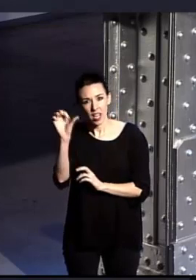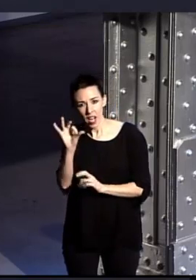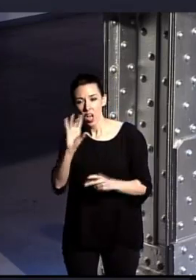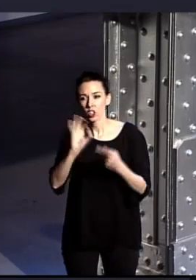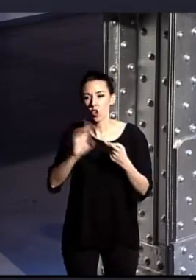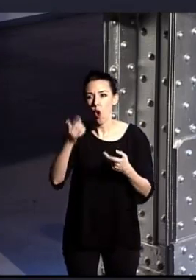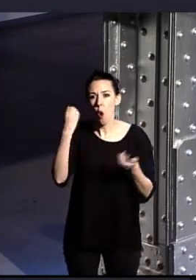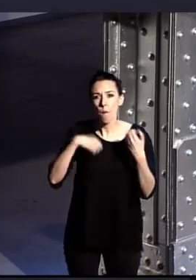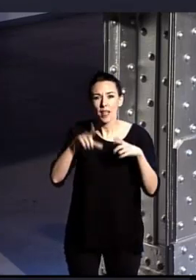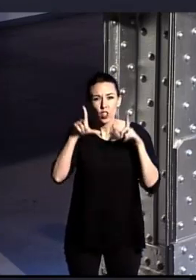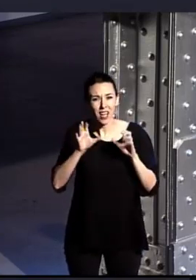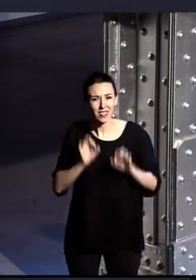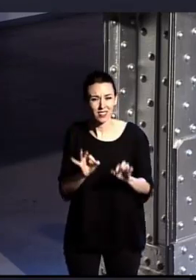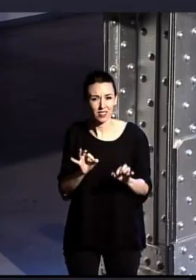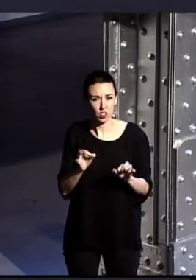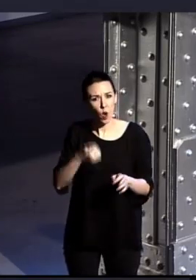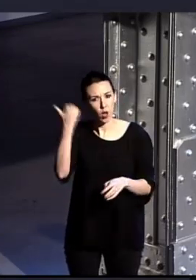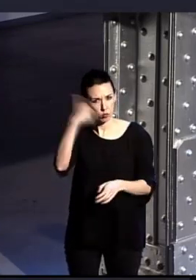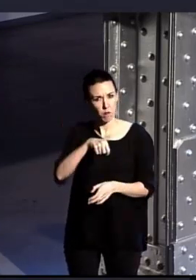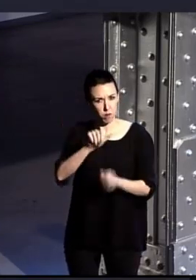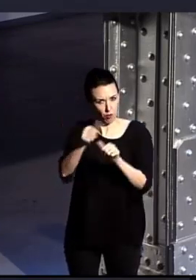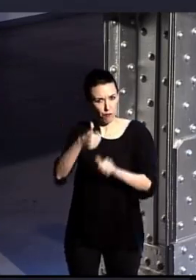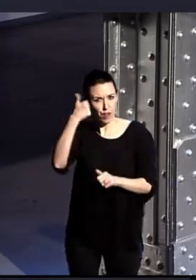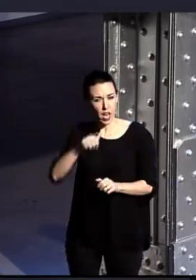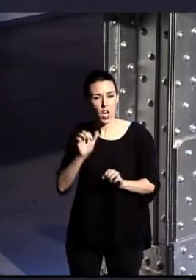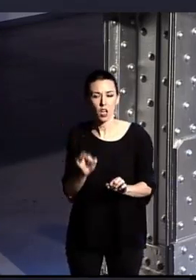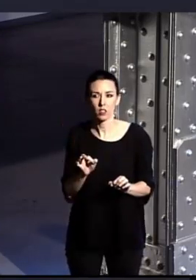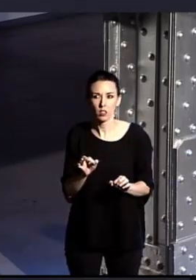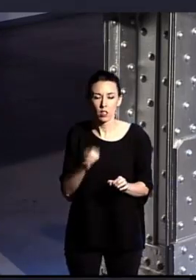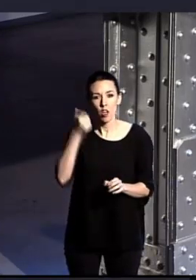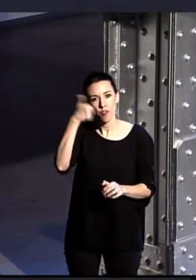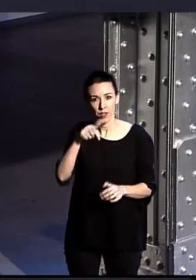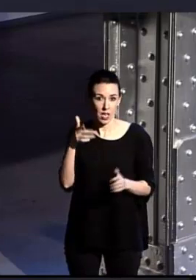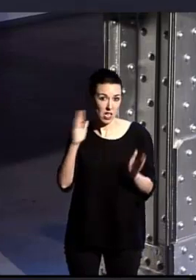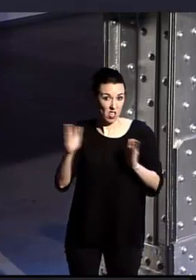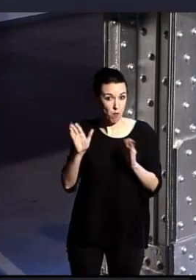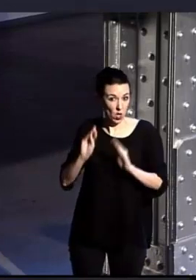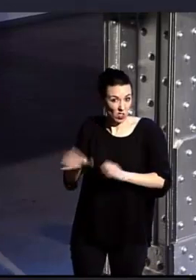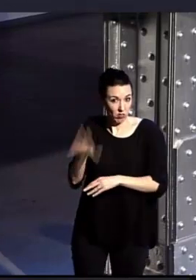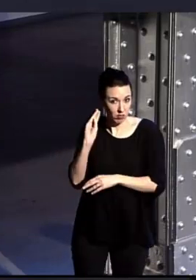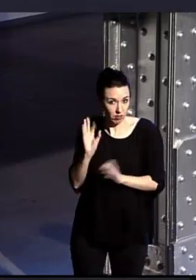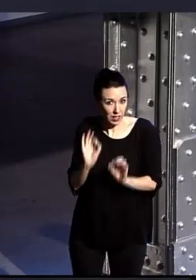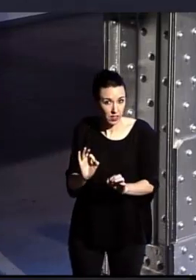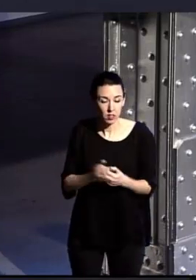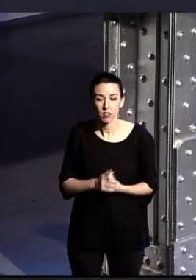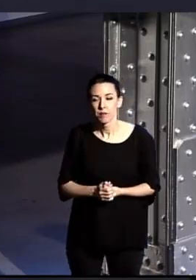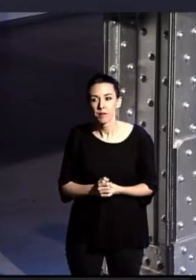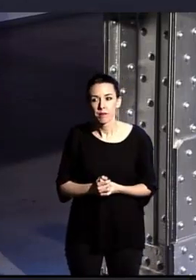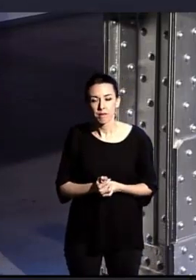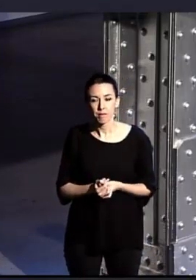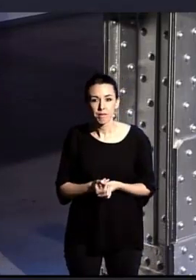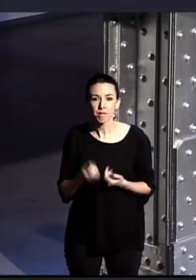sobre personajes muy concretos, ¿no? Muy viriles, bueno, viriles según se entendía en ese momento.